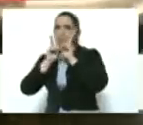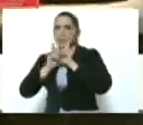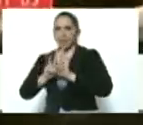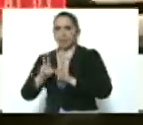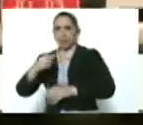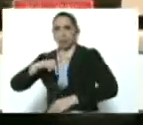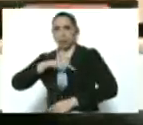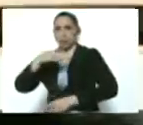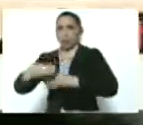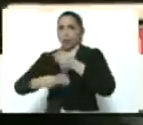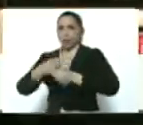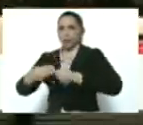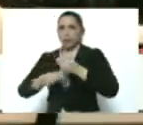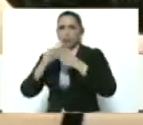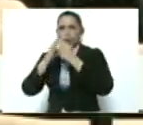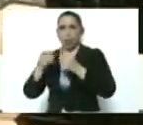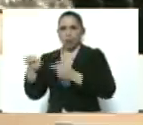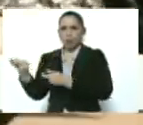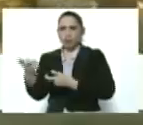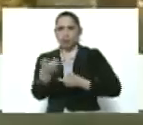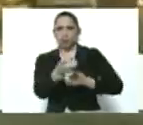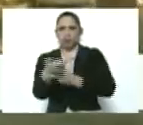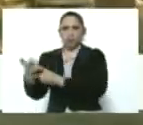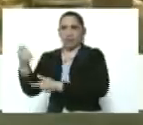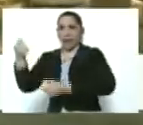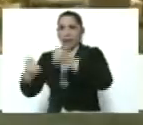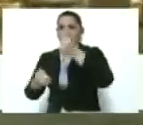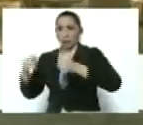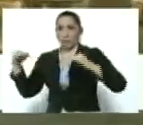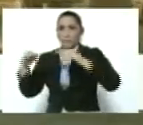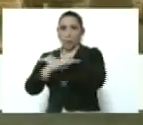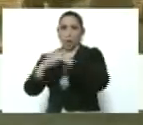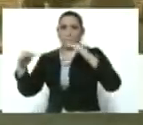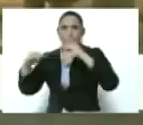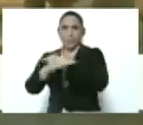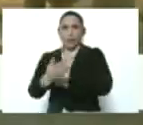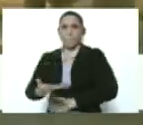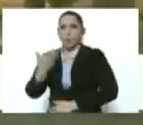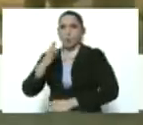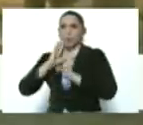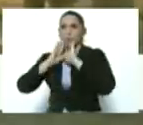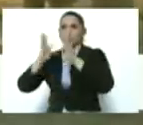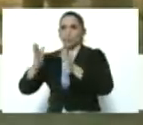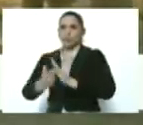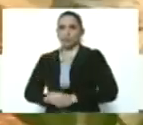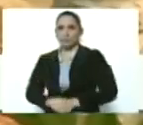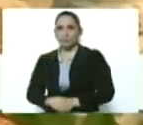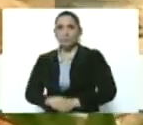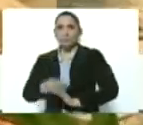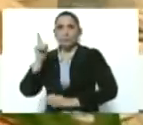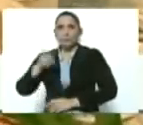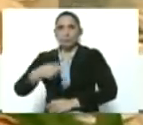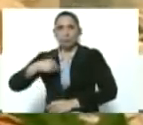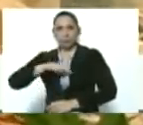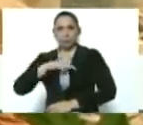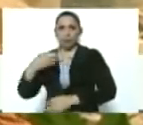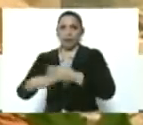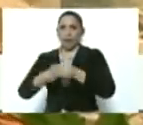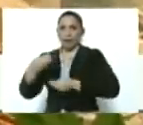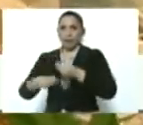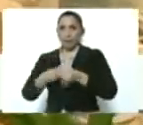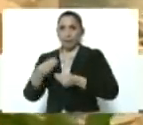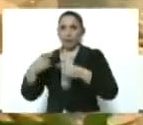estamos aplicando selo a todos los vehículos que transita en esta importante arteria vial asimismo estamos realizando también